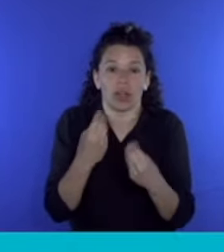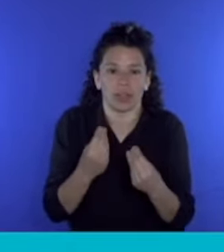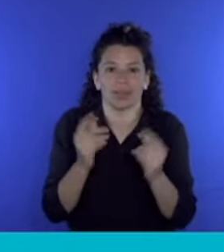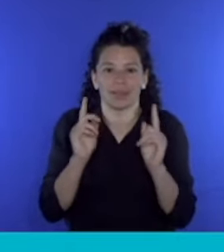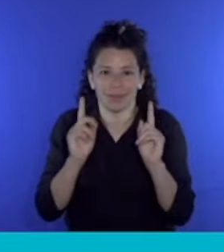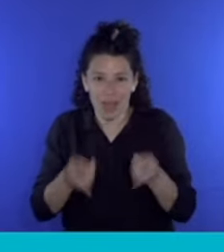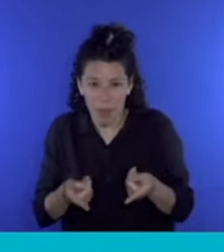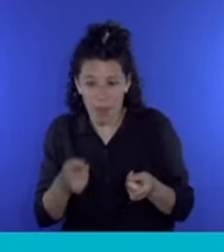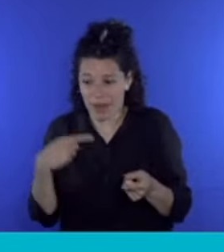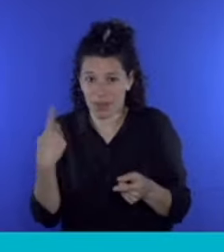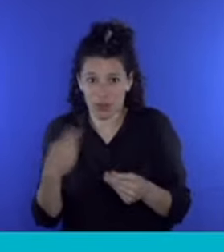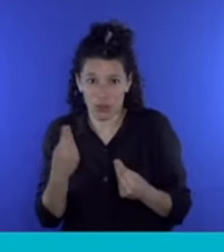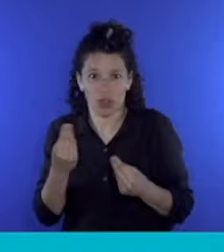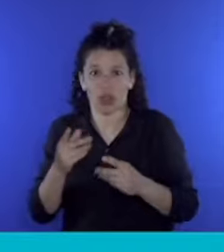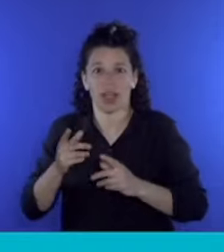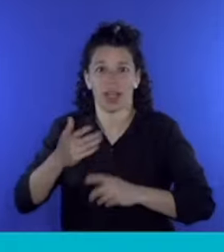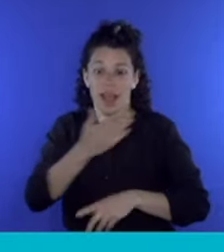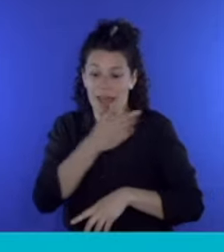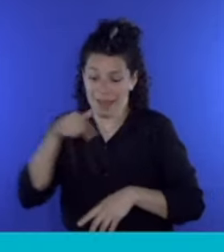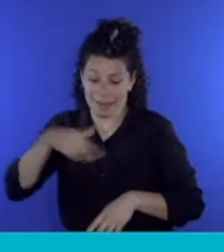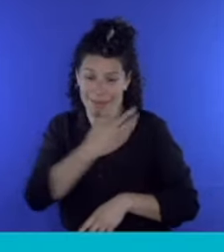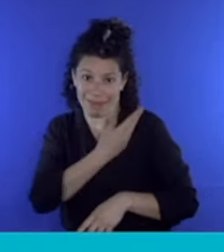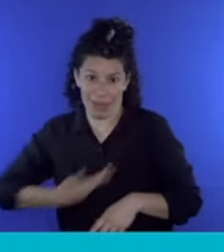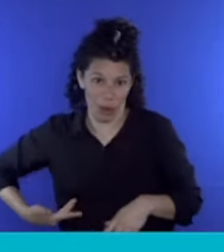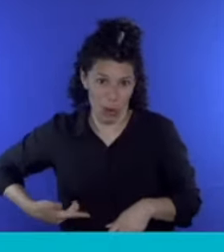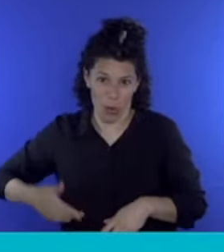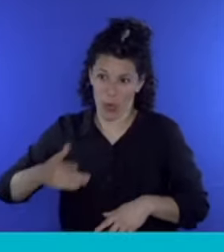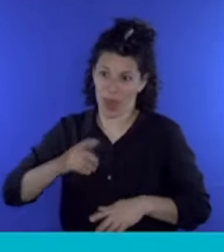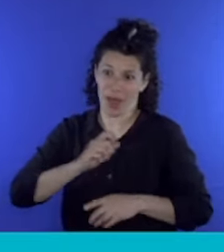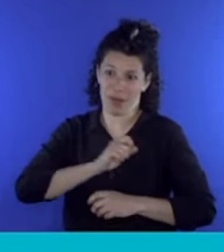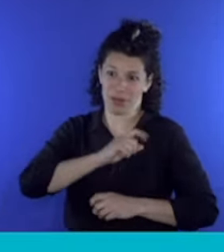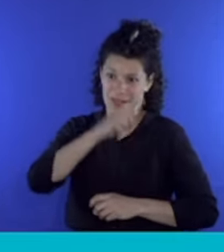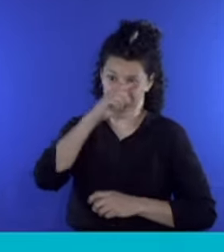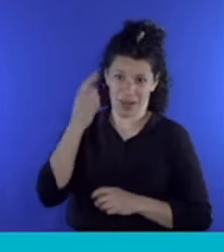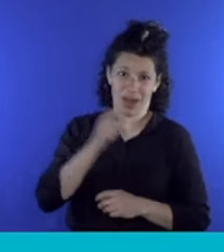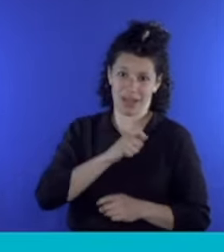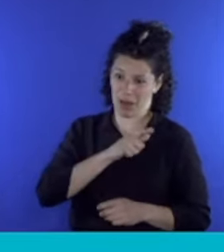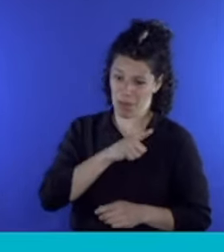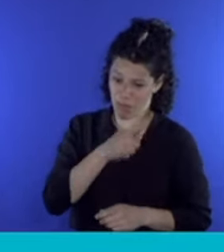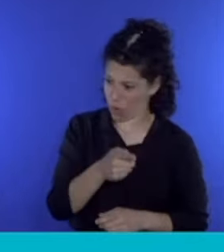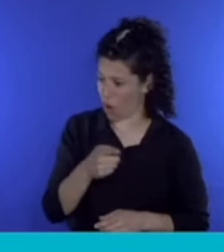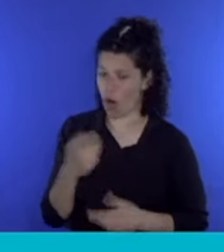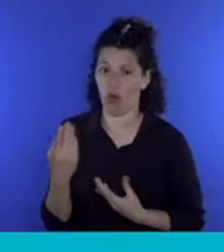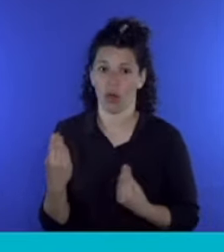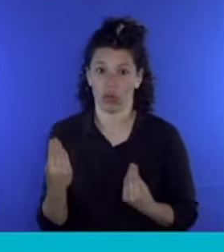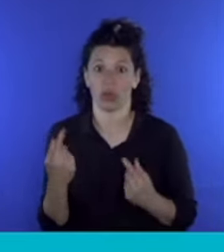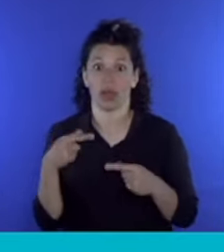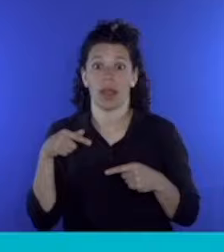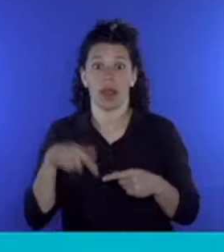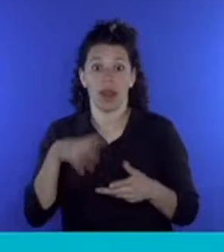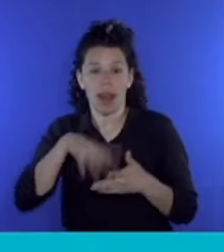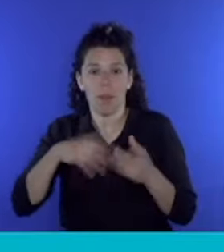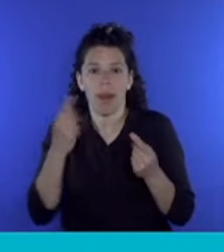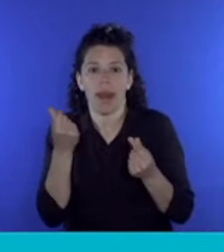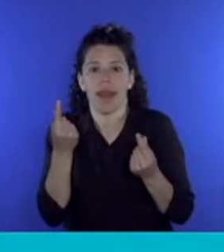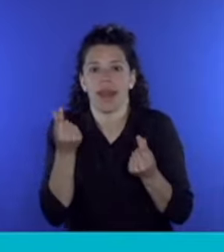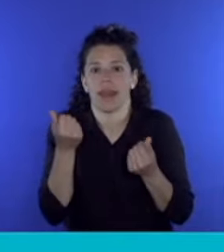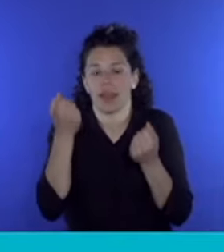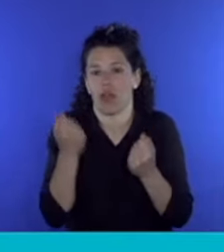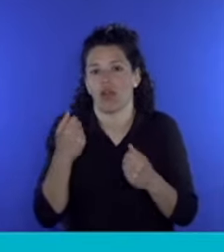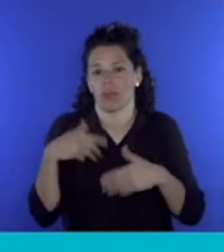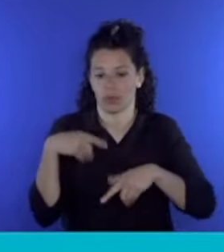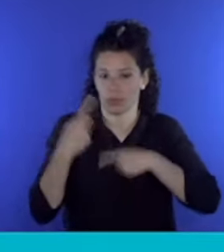aberraciones que está cometiendo este gobierno y sobre todo al plan económico que tuvo continuidad entre la dictadura